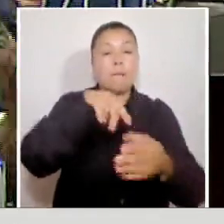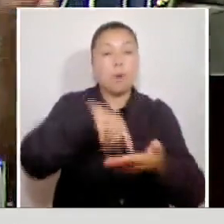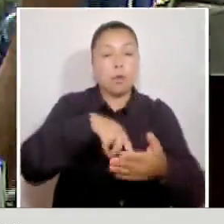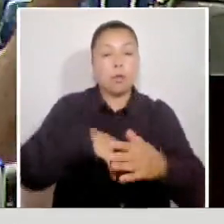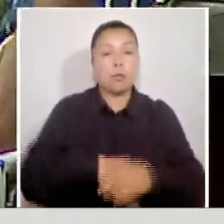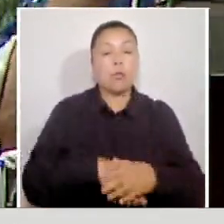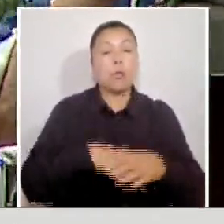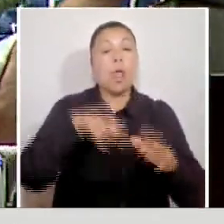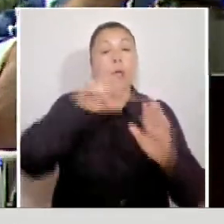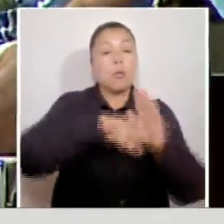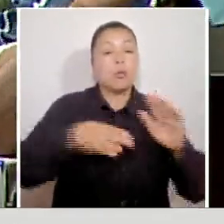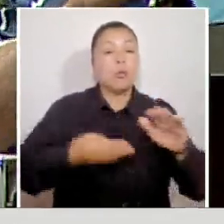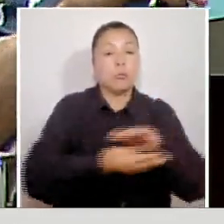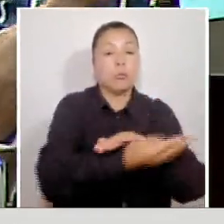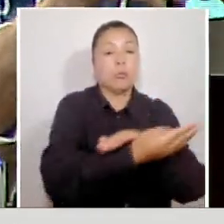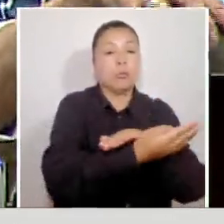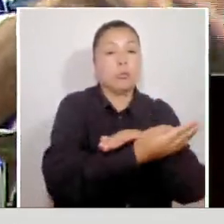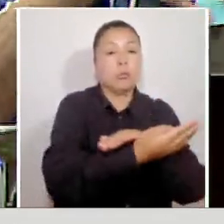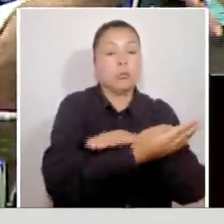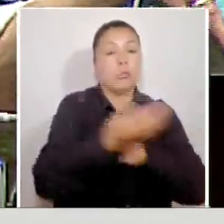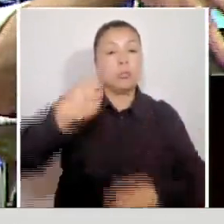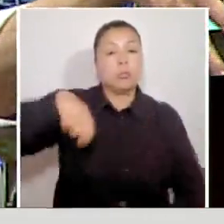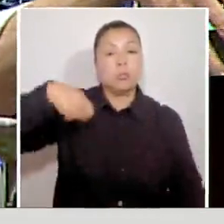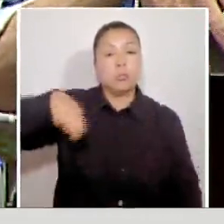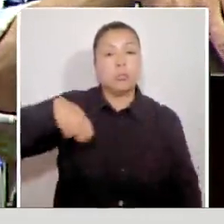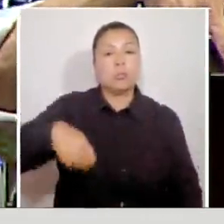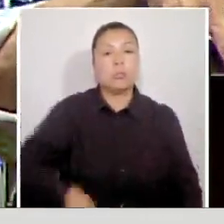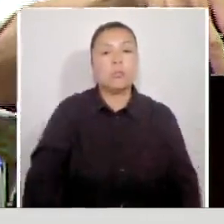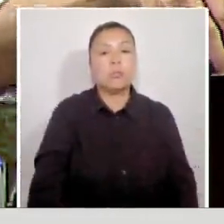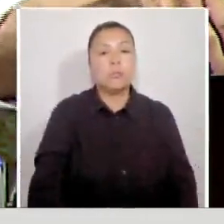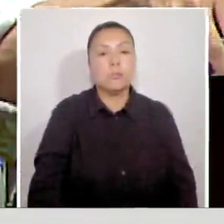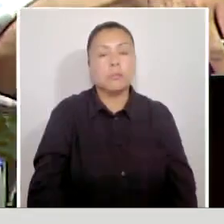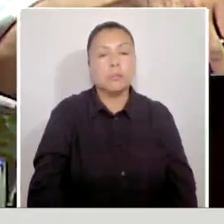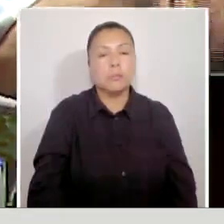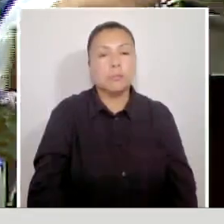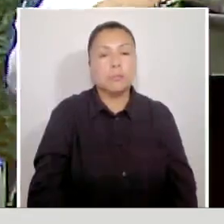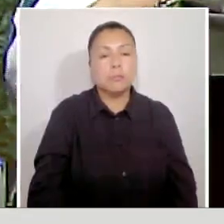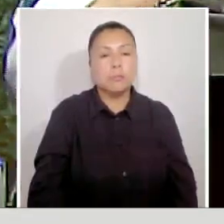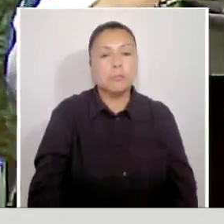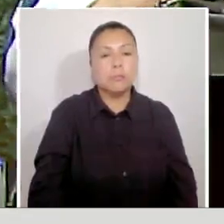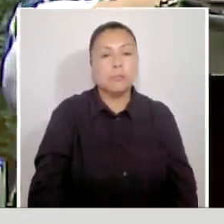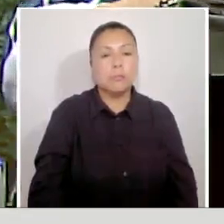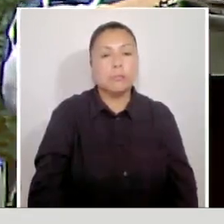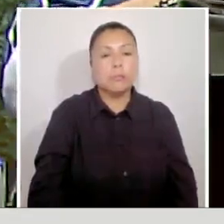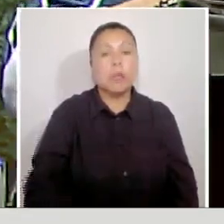despacha el proyecto al senado final